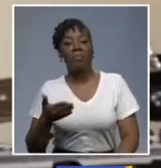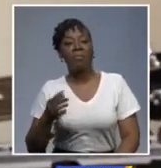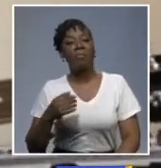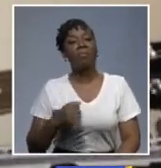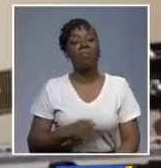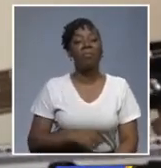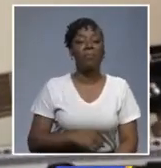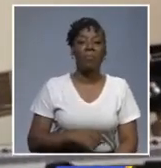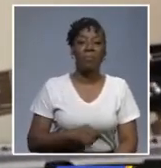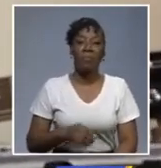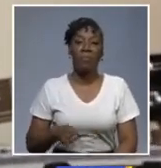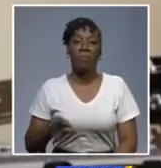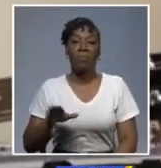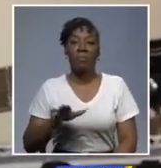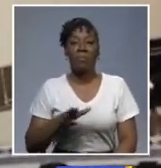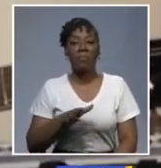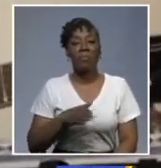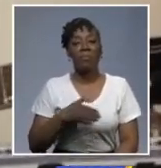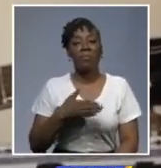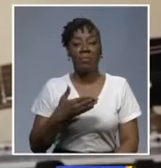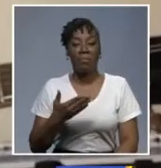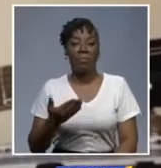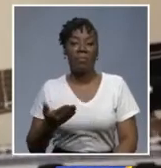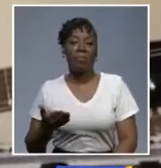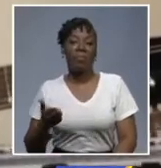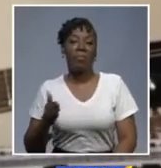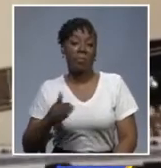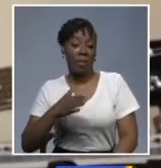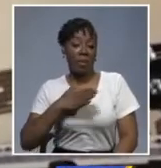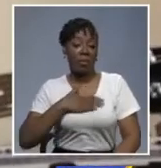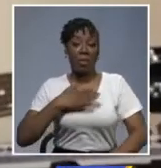Atada a los esquemas, corre por mis venas la